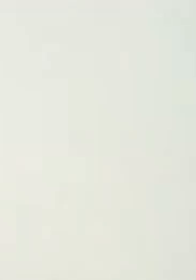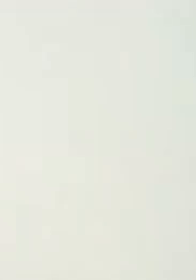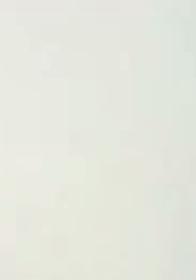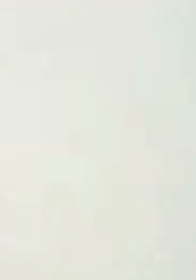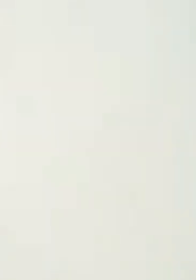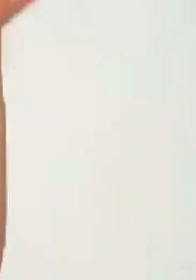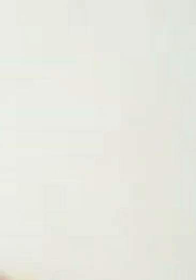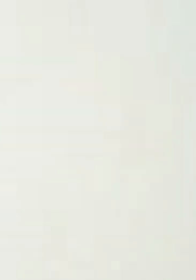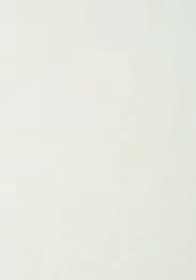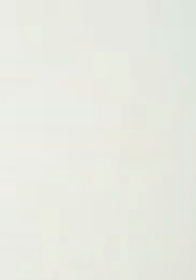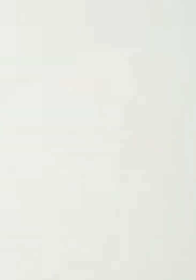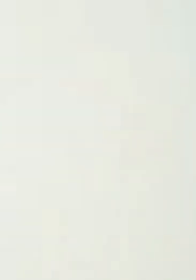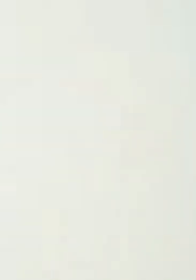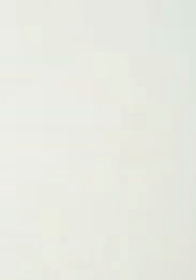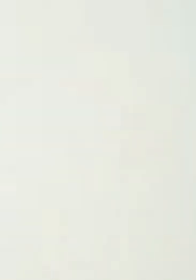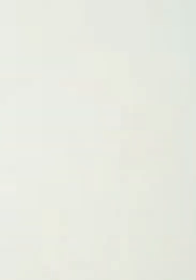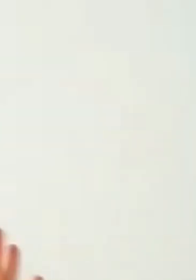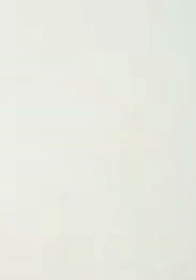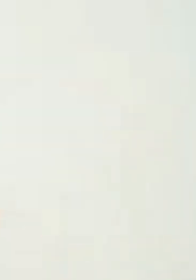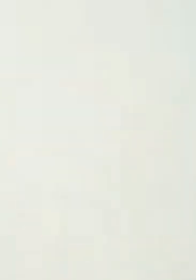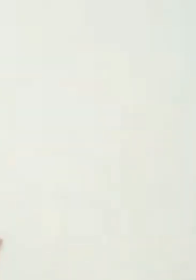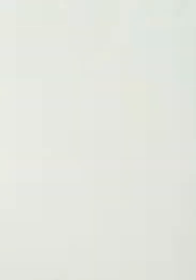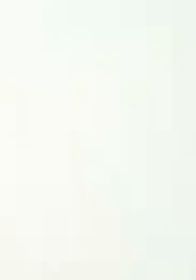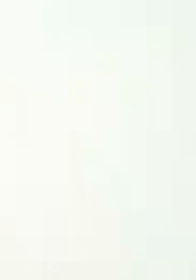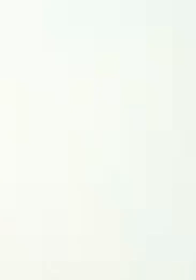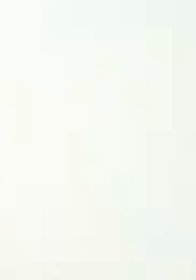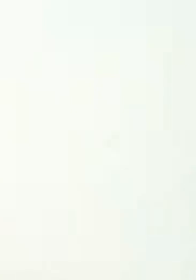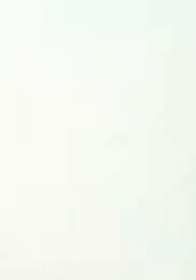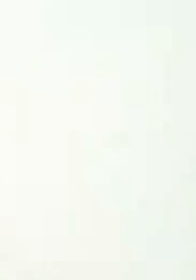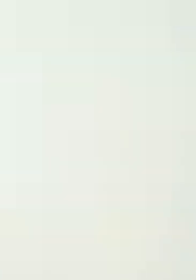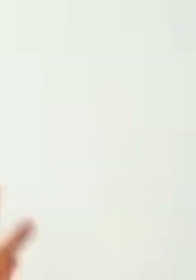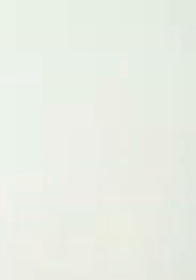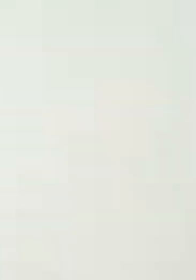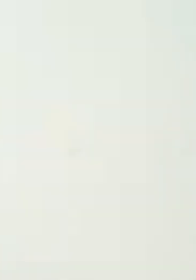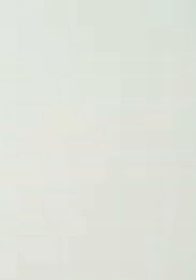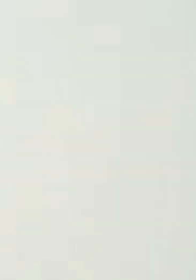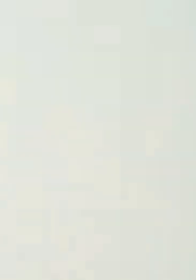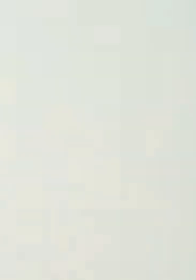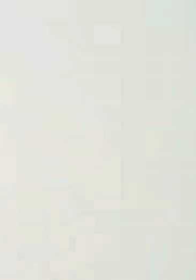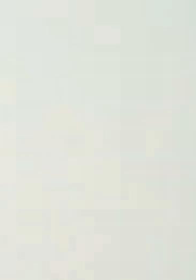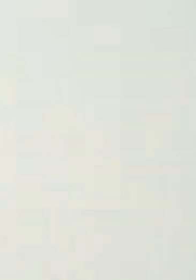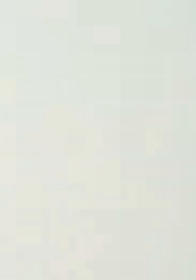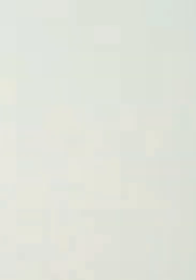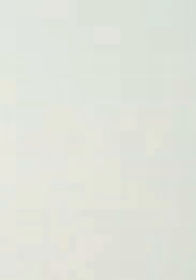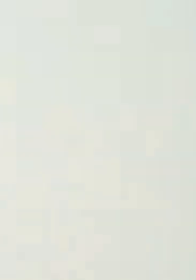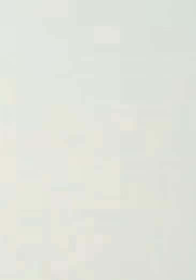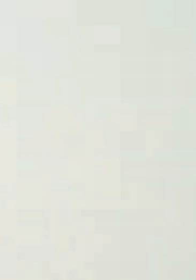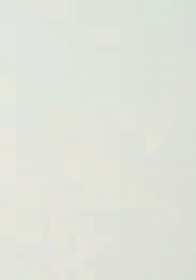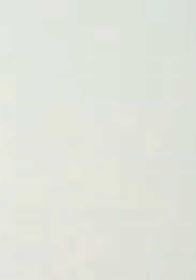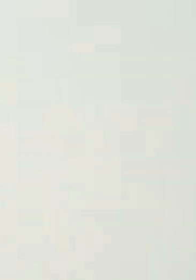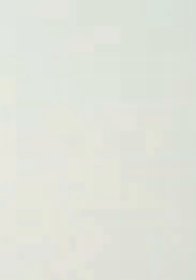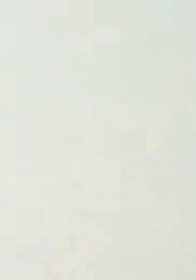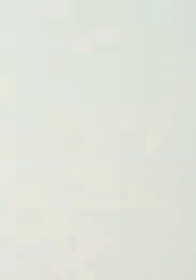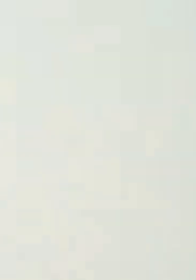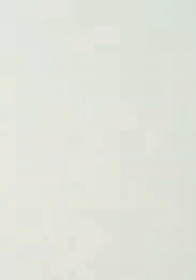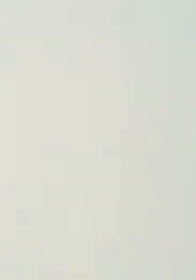para después colgarlos, pero eso hace que el soporte se deteriore. Entonces lo ideal es mantenerlos así acostaditos, y